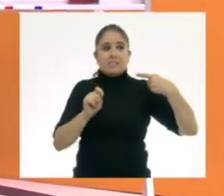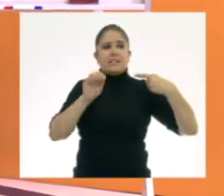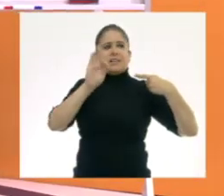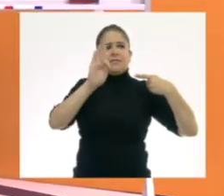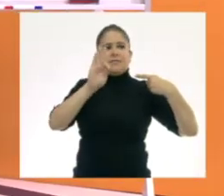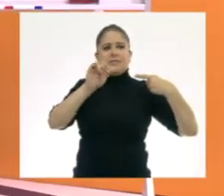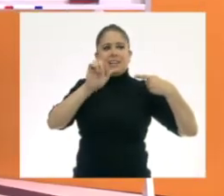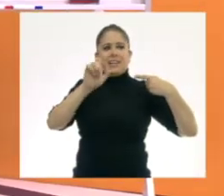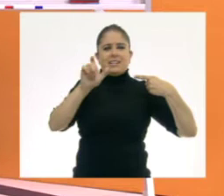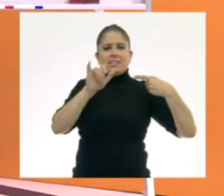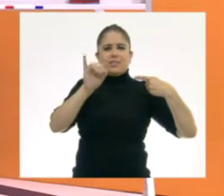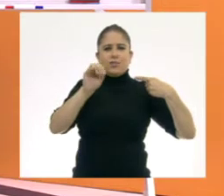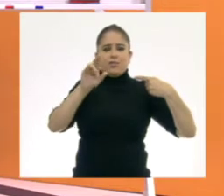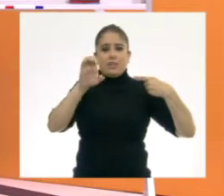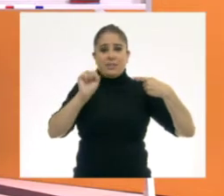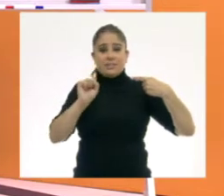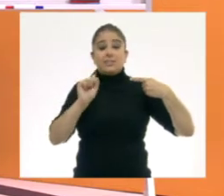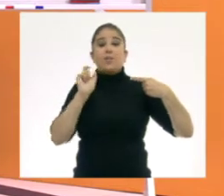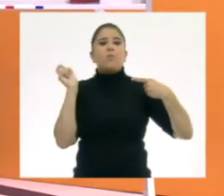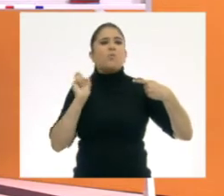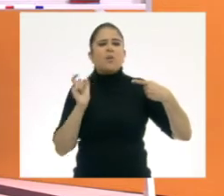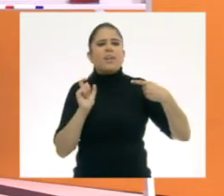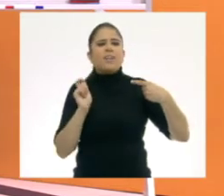flexiones. ¿Sí? Cuando uno